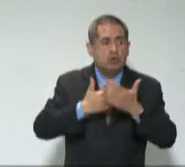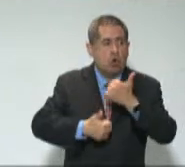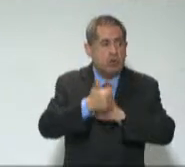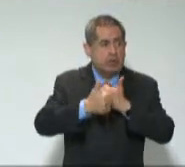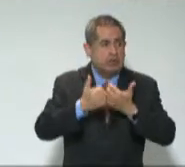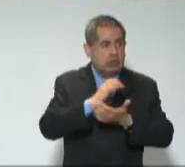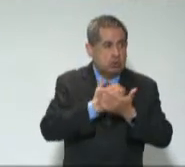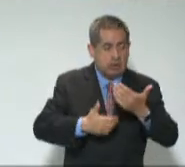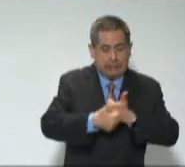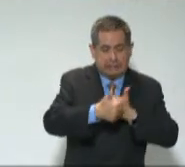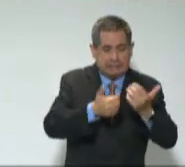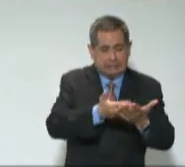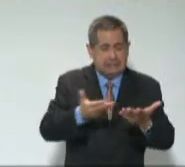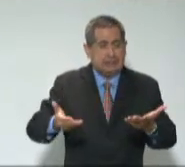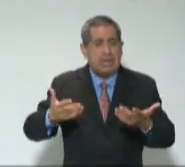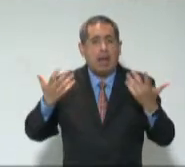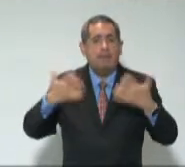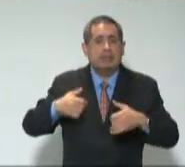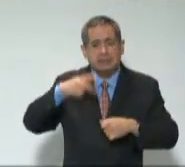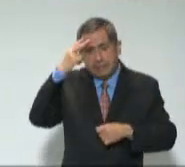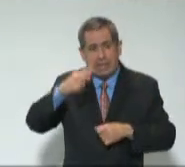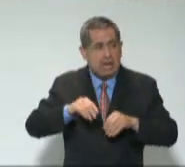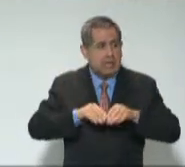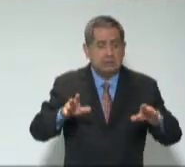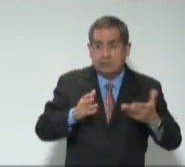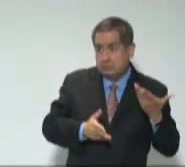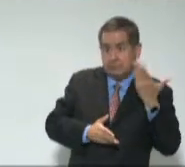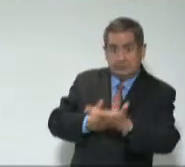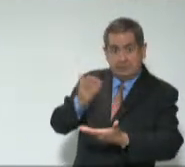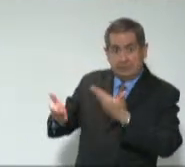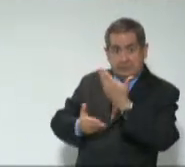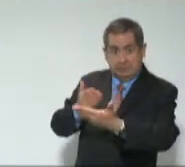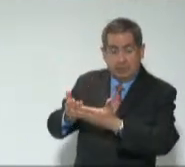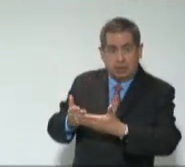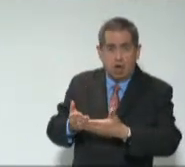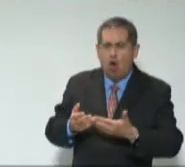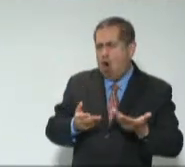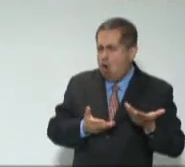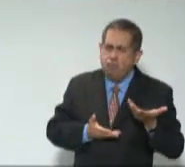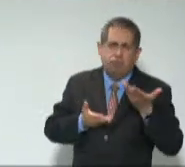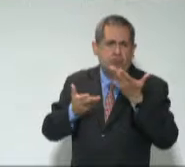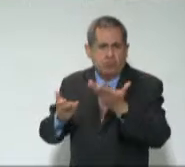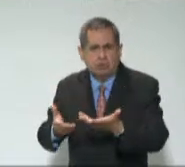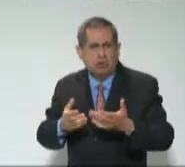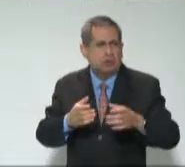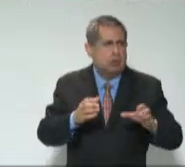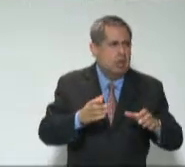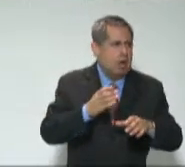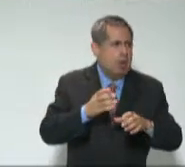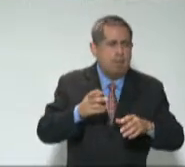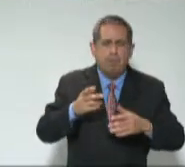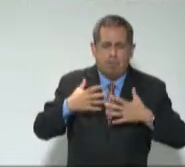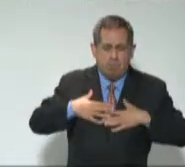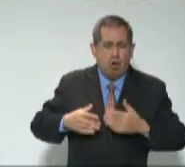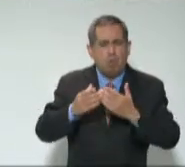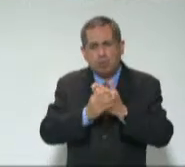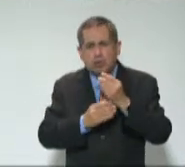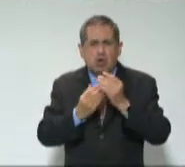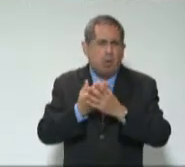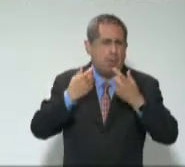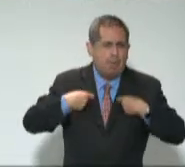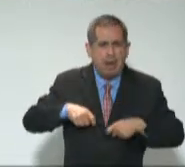muchas empresas mexicanas hicieron al seguro social ofreciendo equipos de protección personal guantes